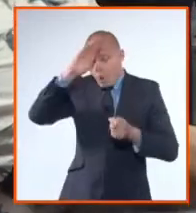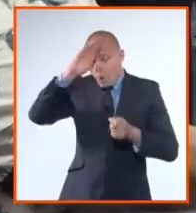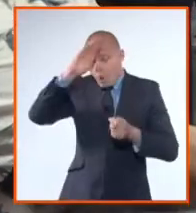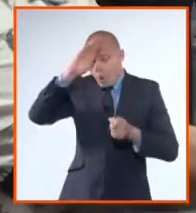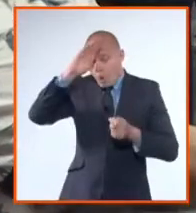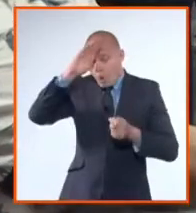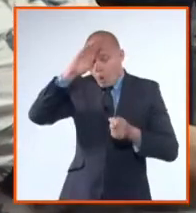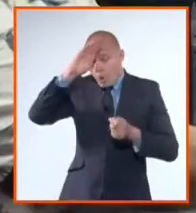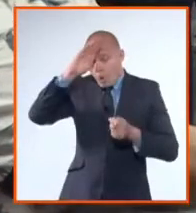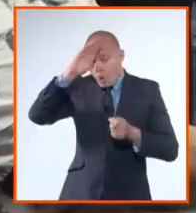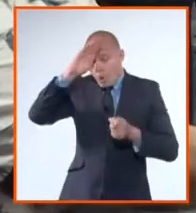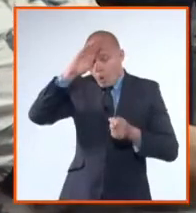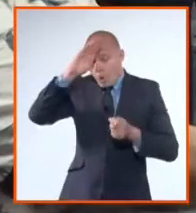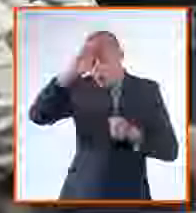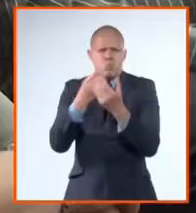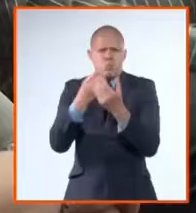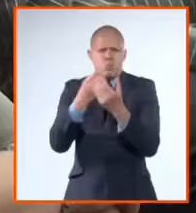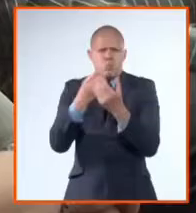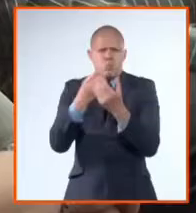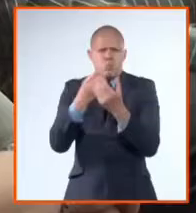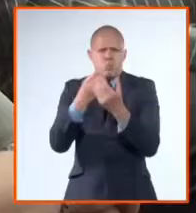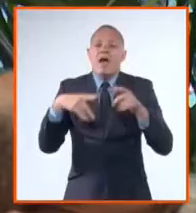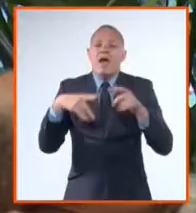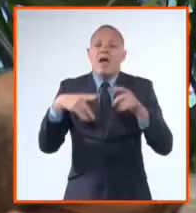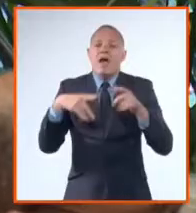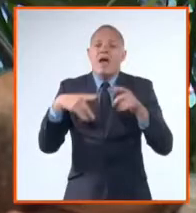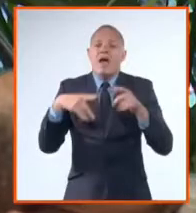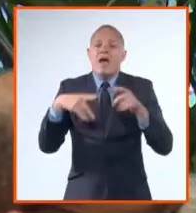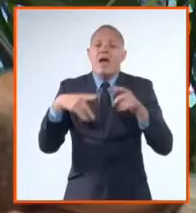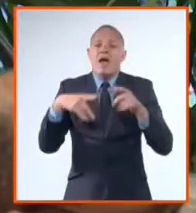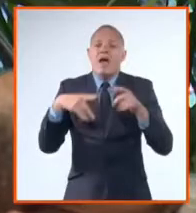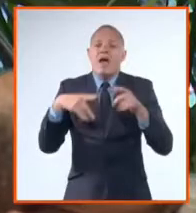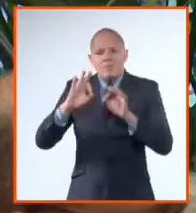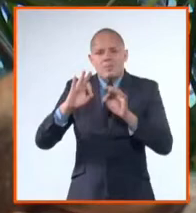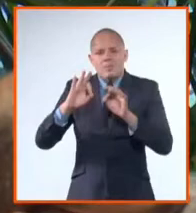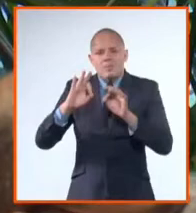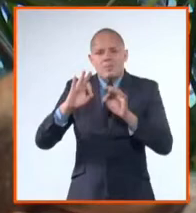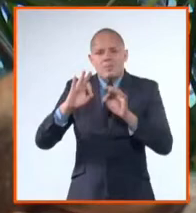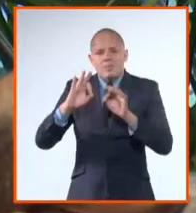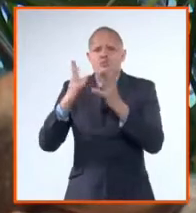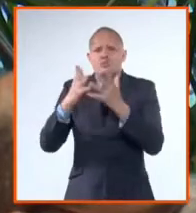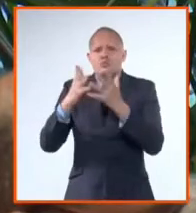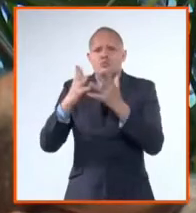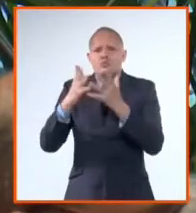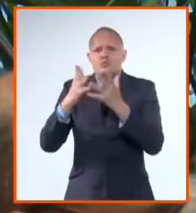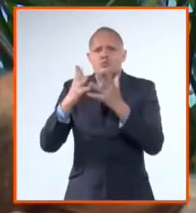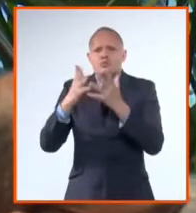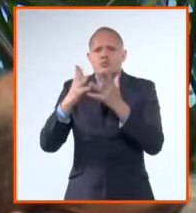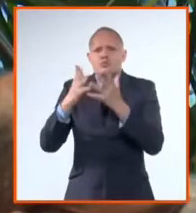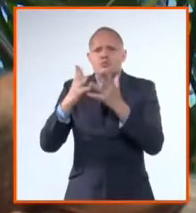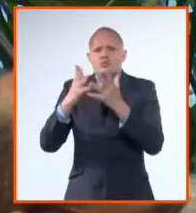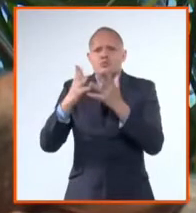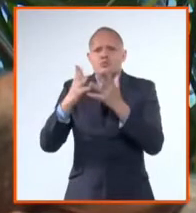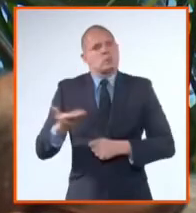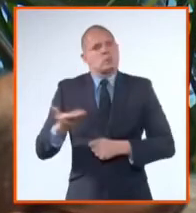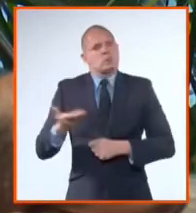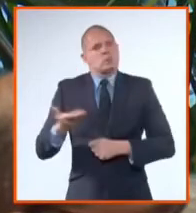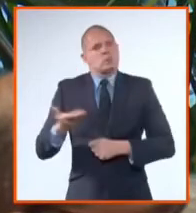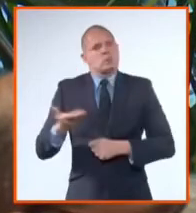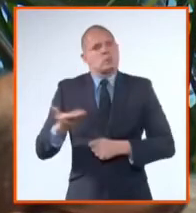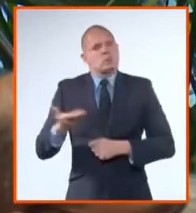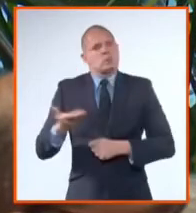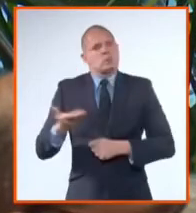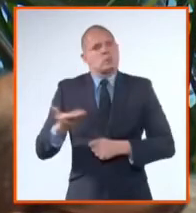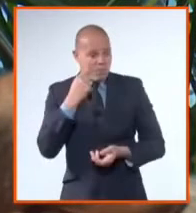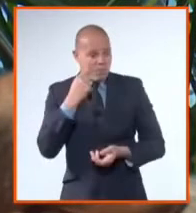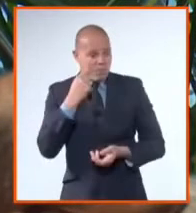los sectores del país la misma dinámica que se imprimió para obtener esas vacunas,